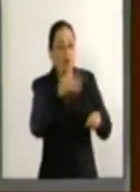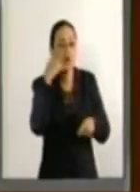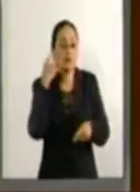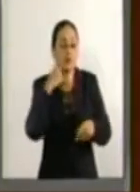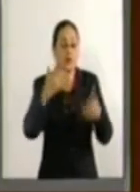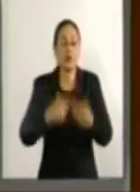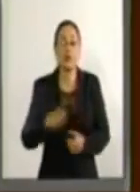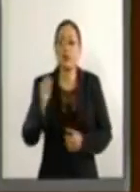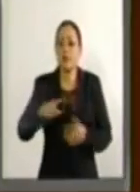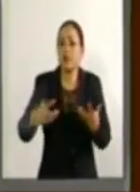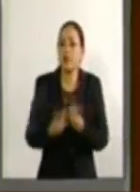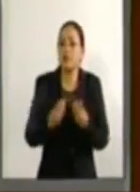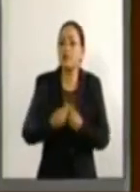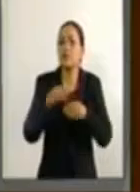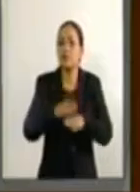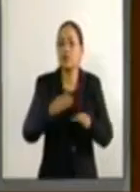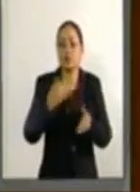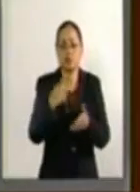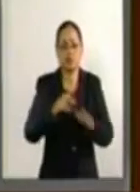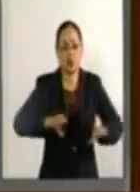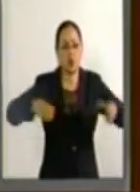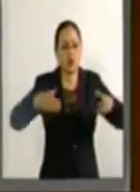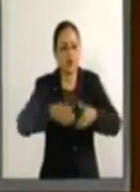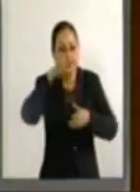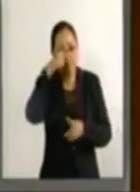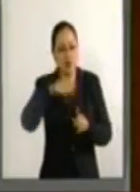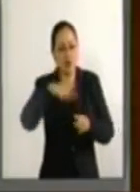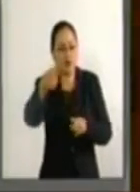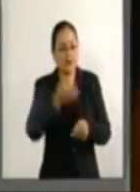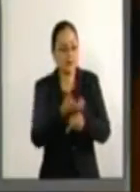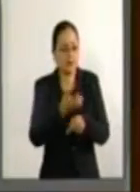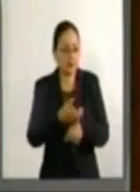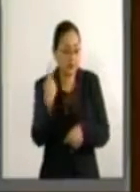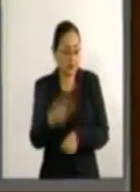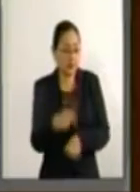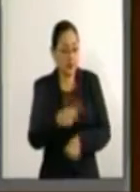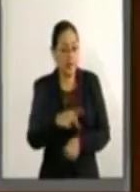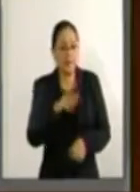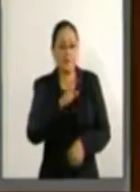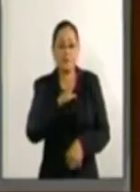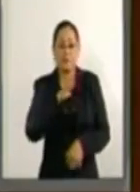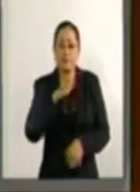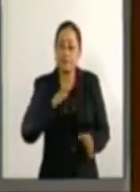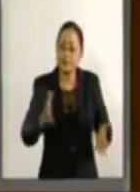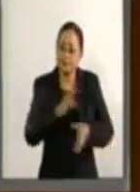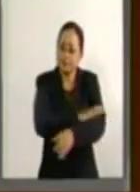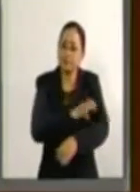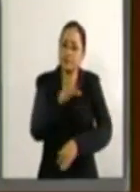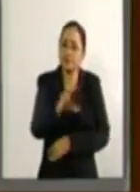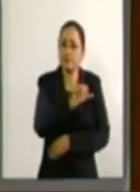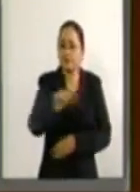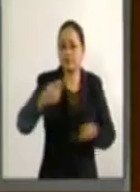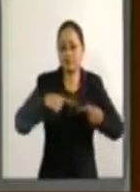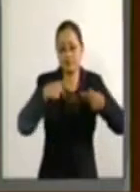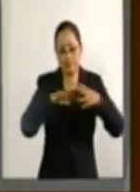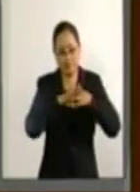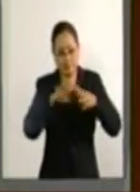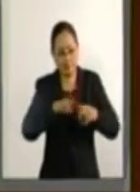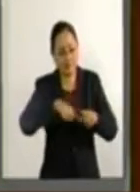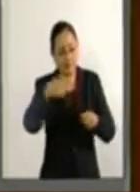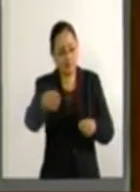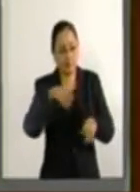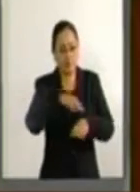los esfuerzos autónomos de organización de las comunidades mexicanas y de origen mexicano que promueven el empoderamiento de nuestros connacionales